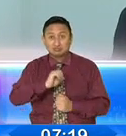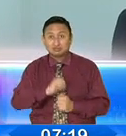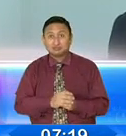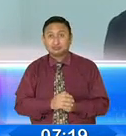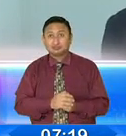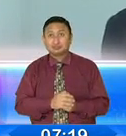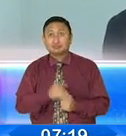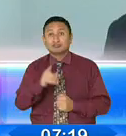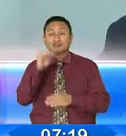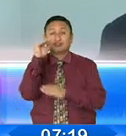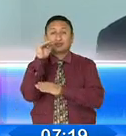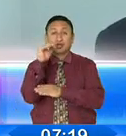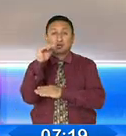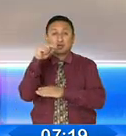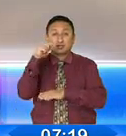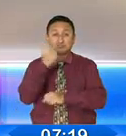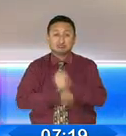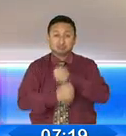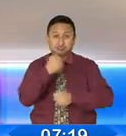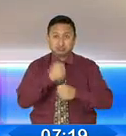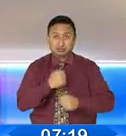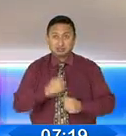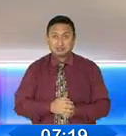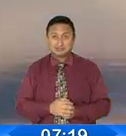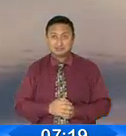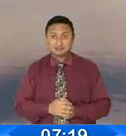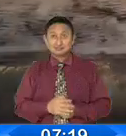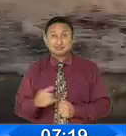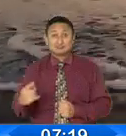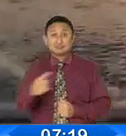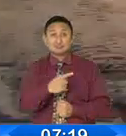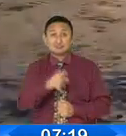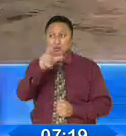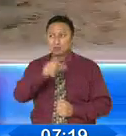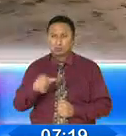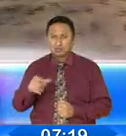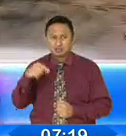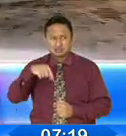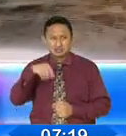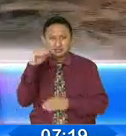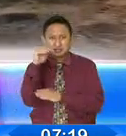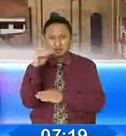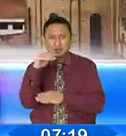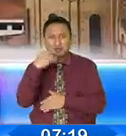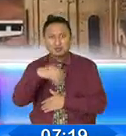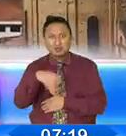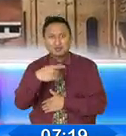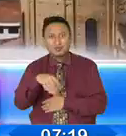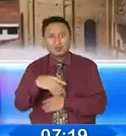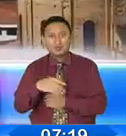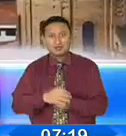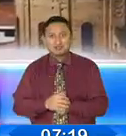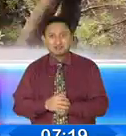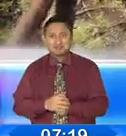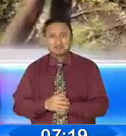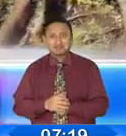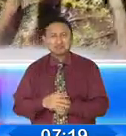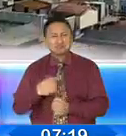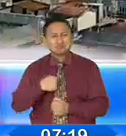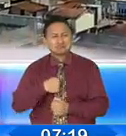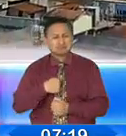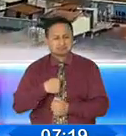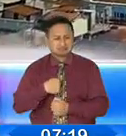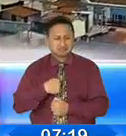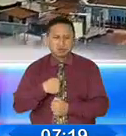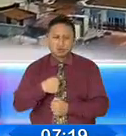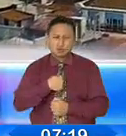el Ecuador de verdad. El gusto de escuchar cómo hablan los foráneos también de nuestro país nos hace cuestionarnos del por qué a veces